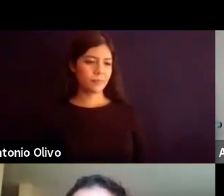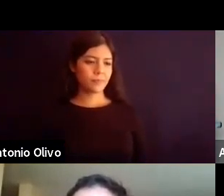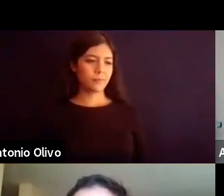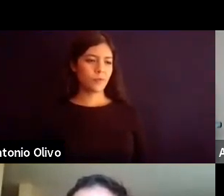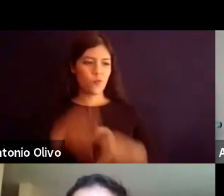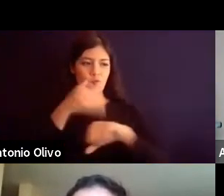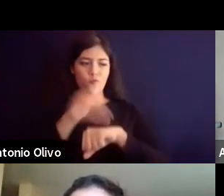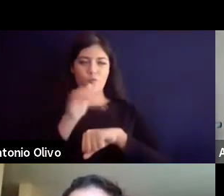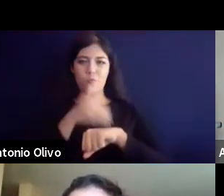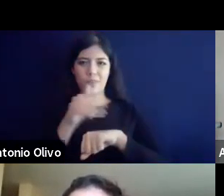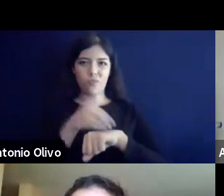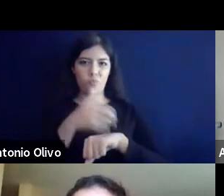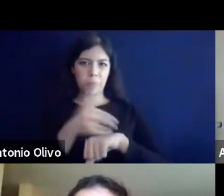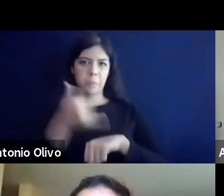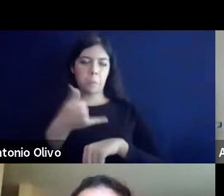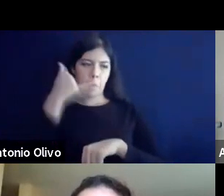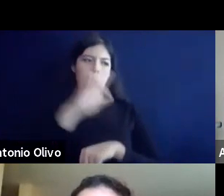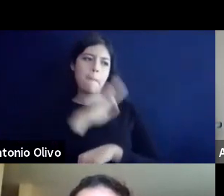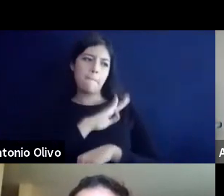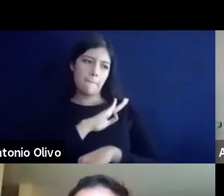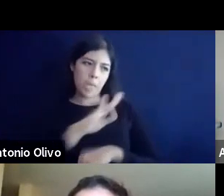Bueno, ahí está el teléfono de Teren, ya en el chat.